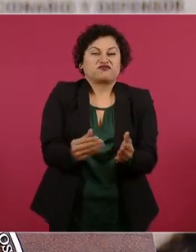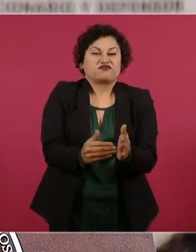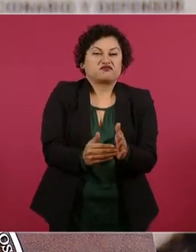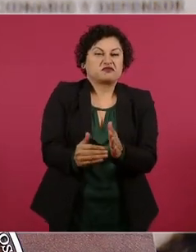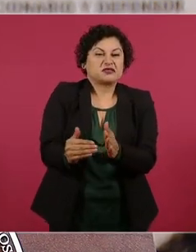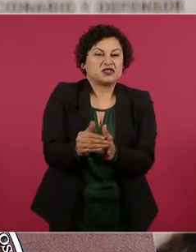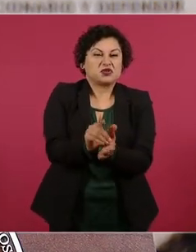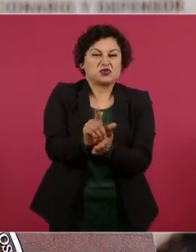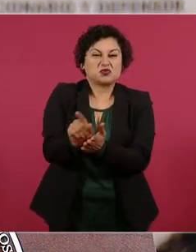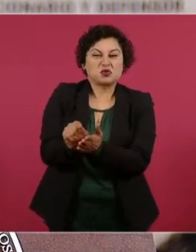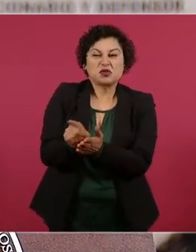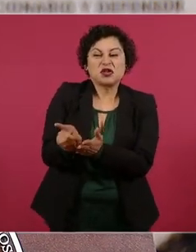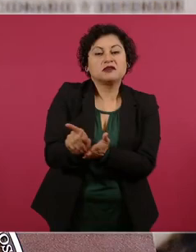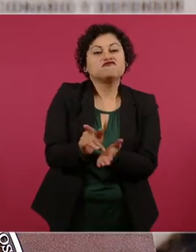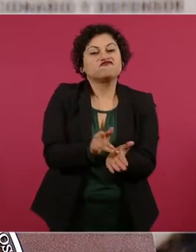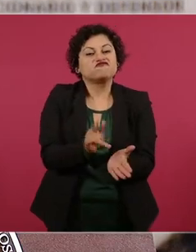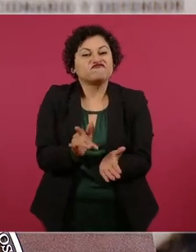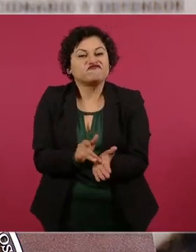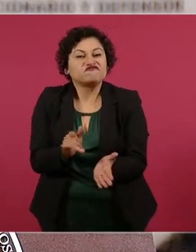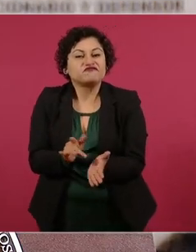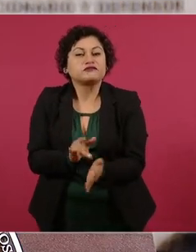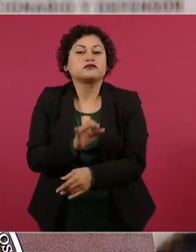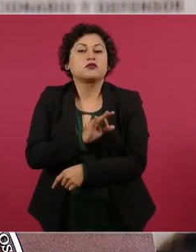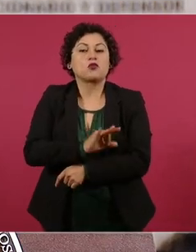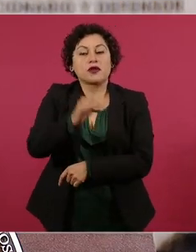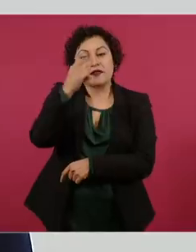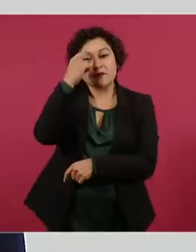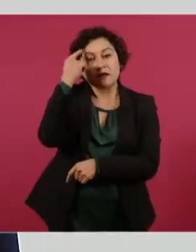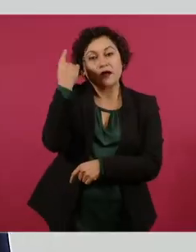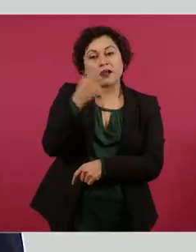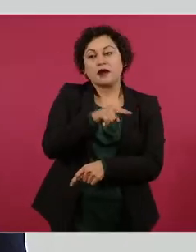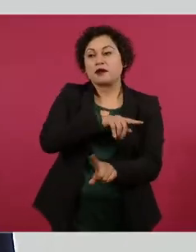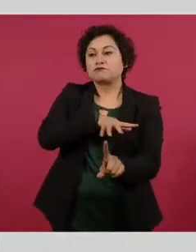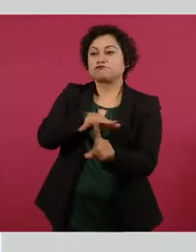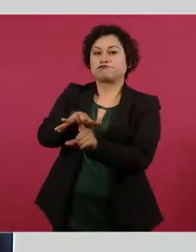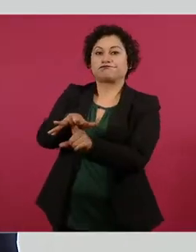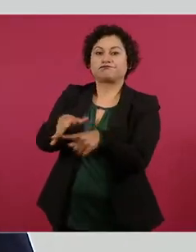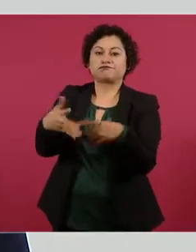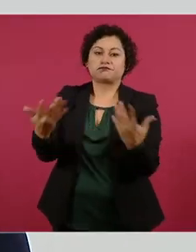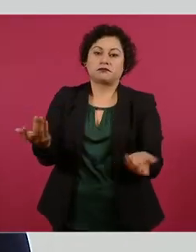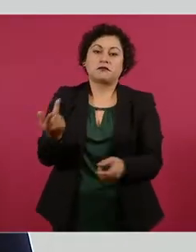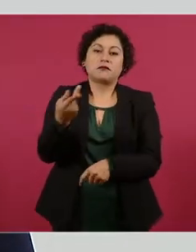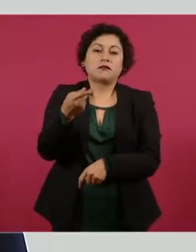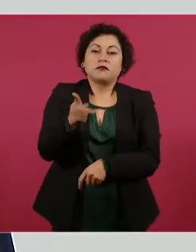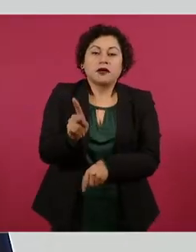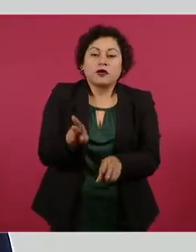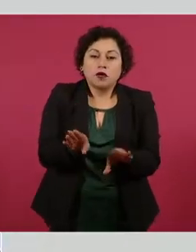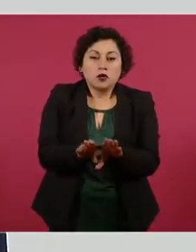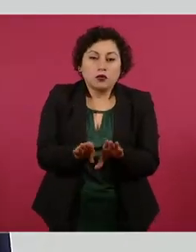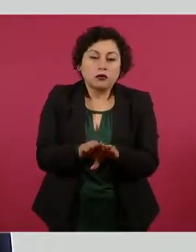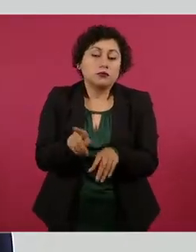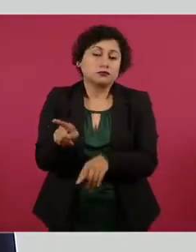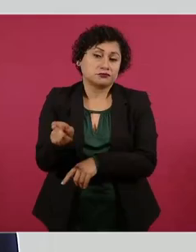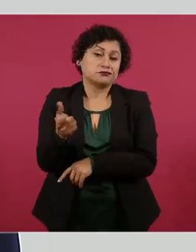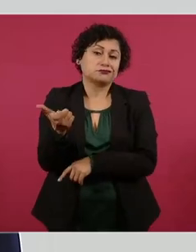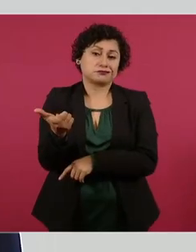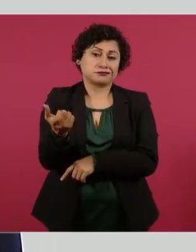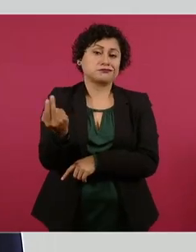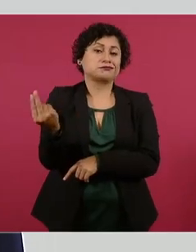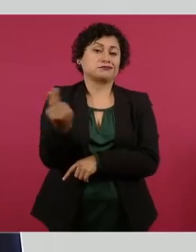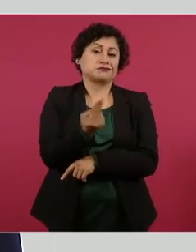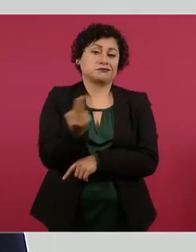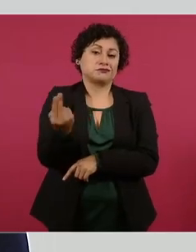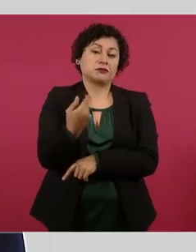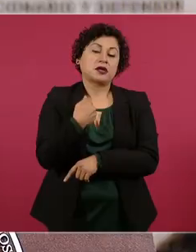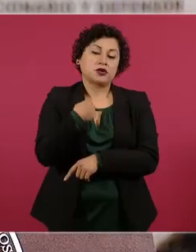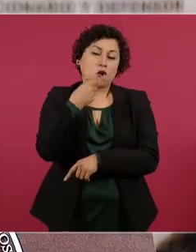tendencia, pero pues se necesita dinero. Esto no, decía yo, no solamente sucede en México,